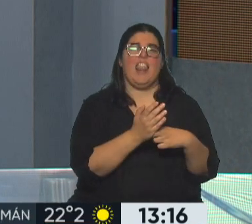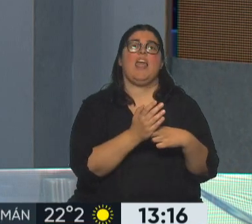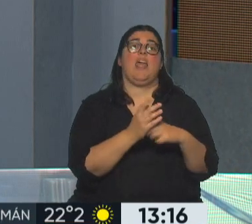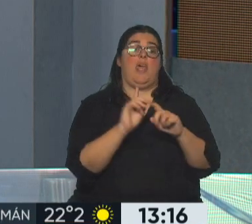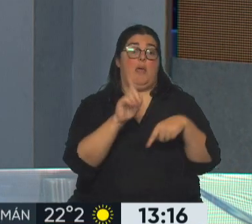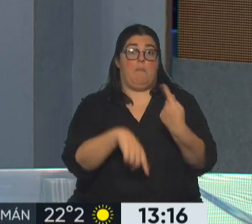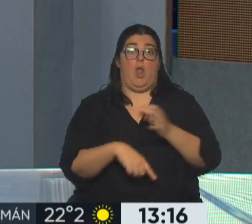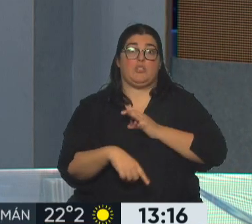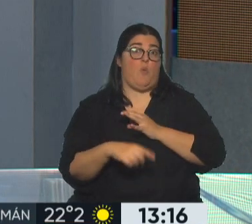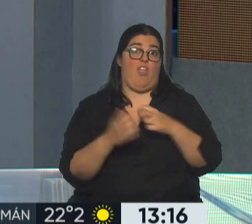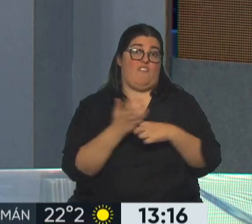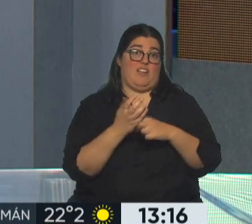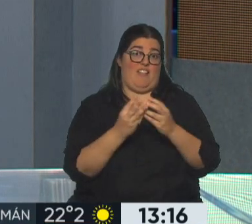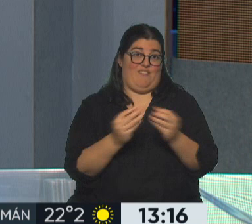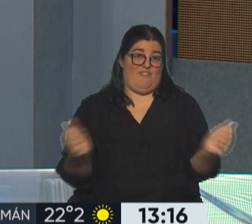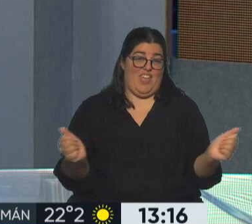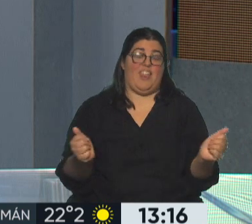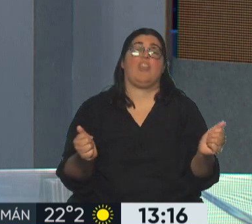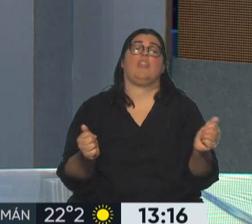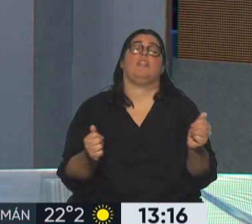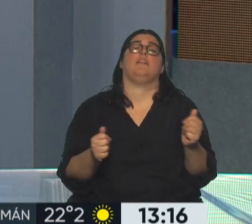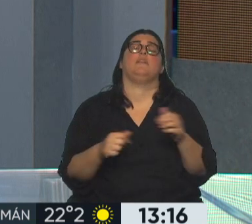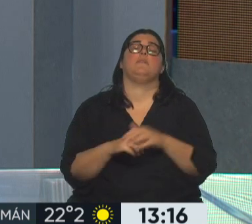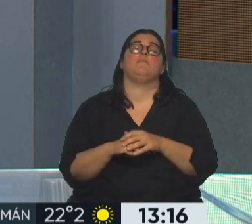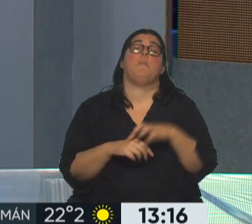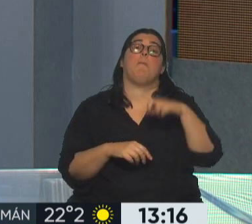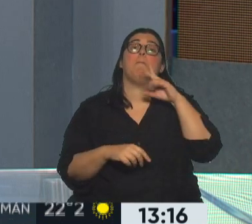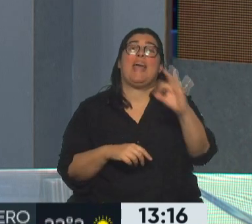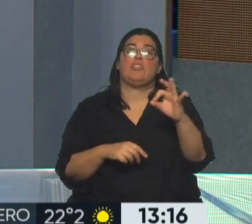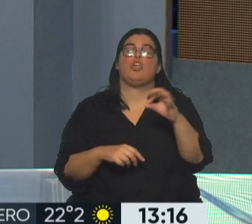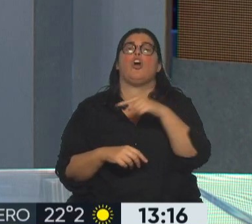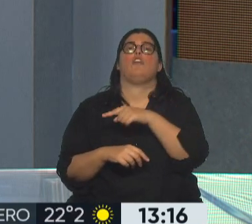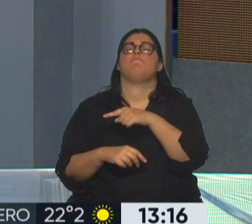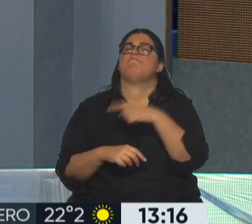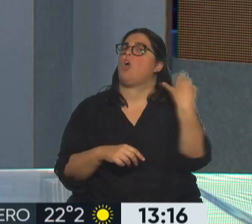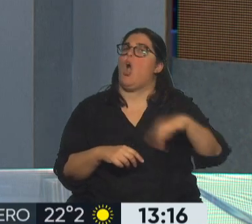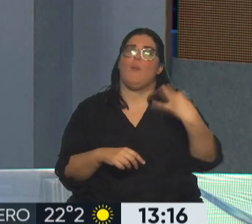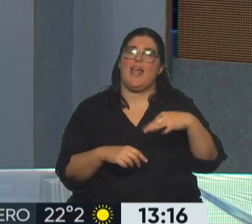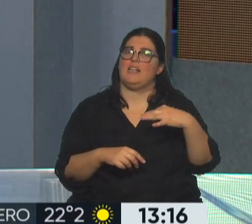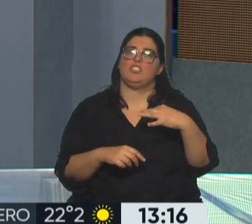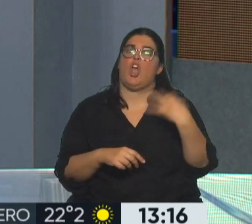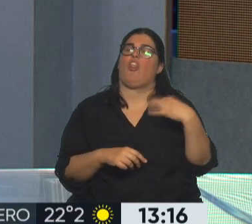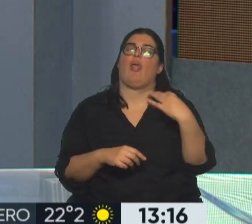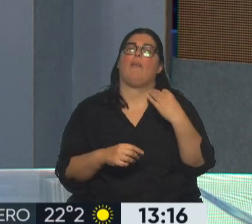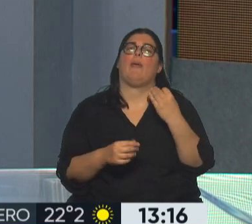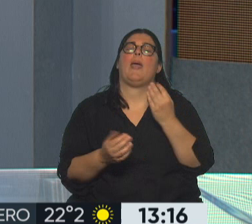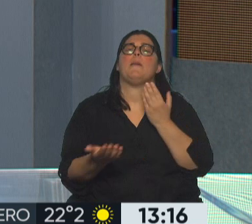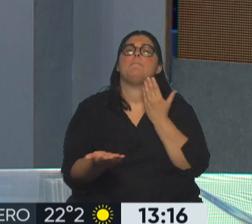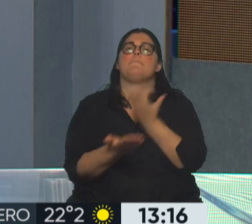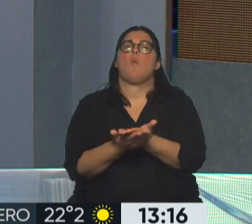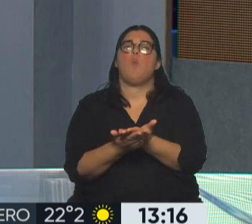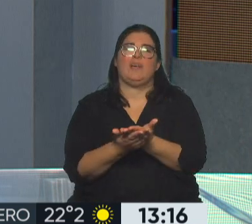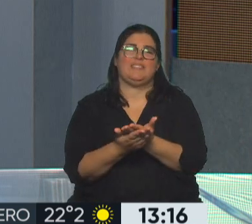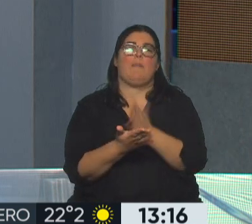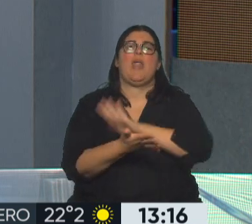año. Petro tenía la oportunidad o tenía la obligación de presentar una terna para un nuevo